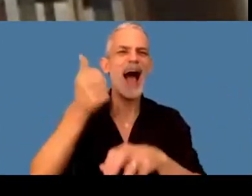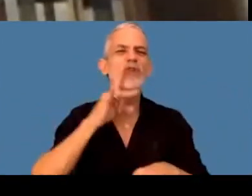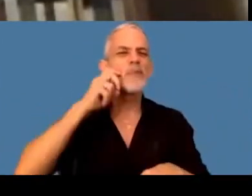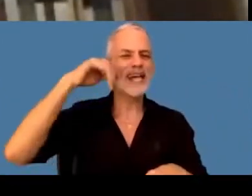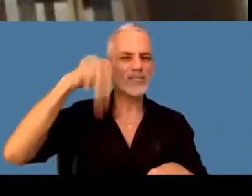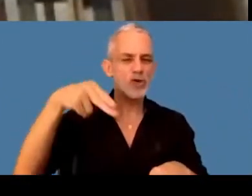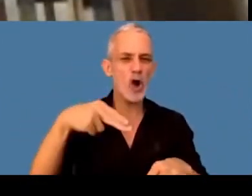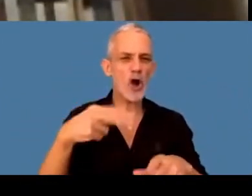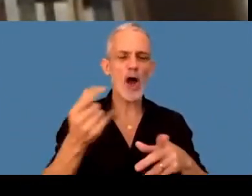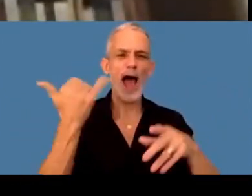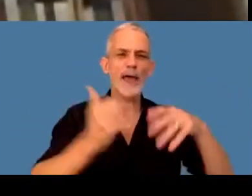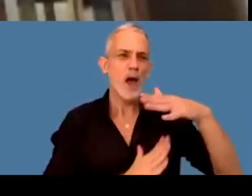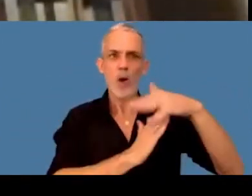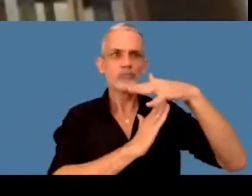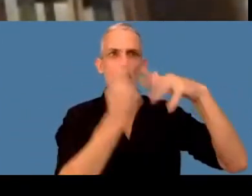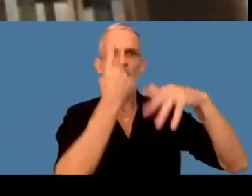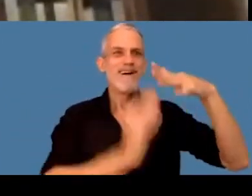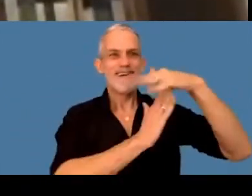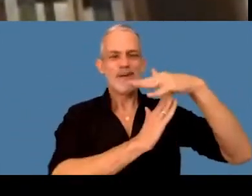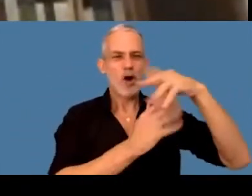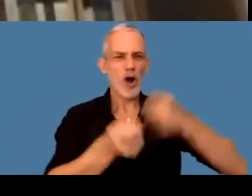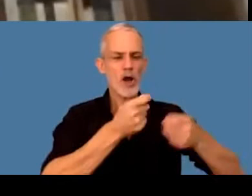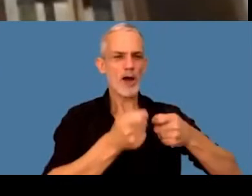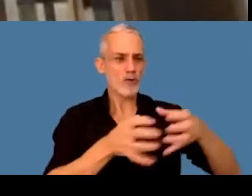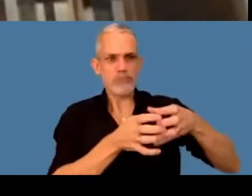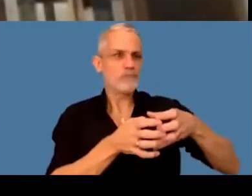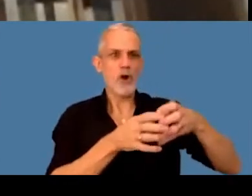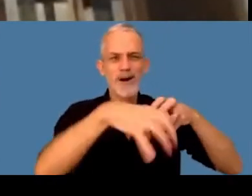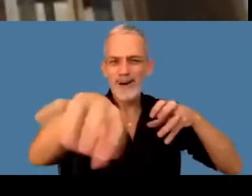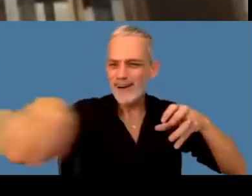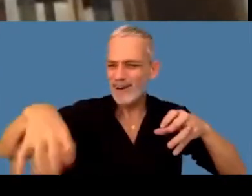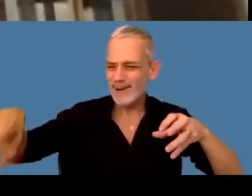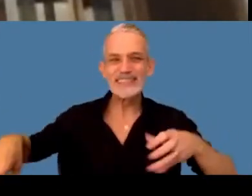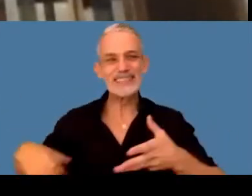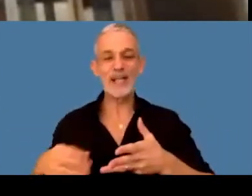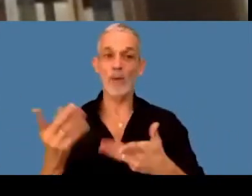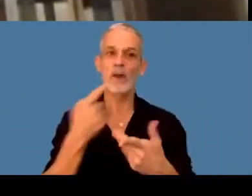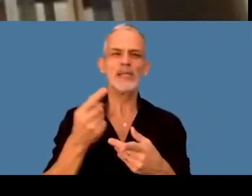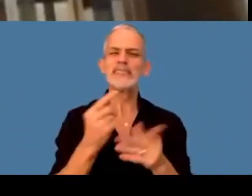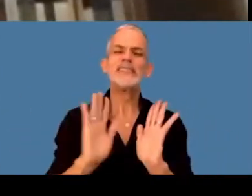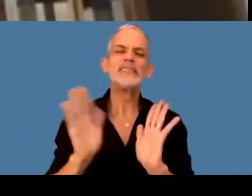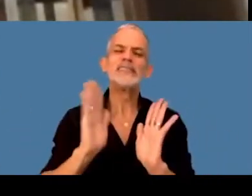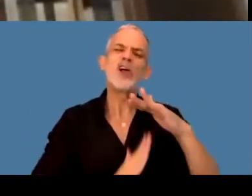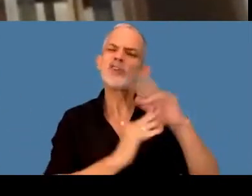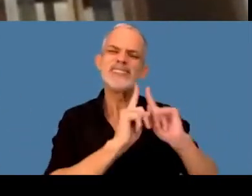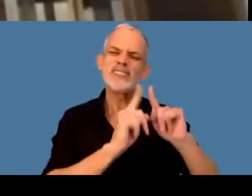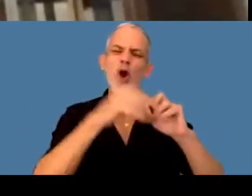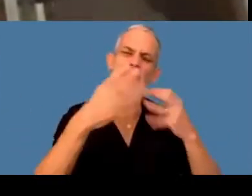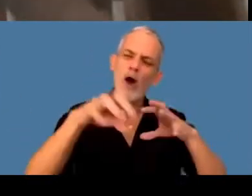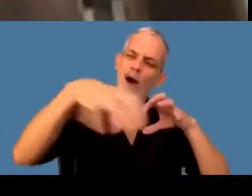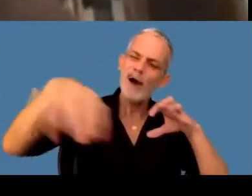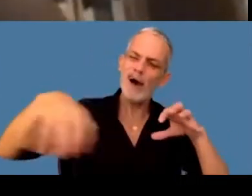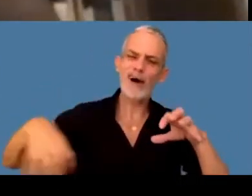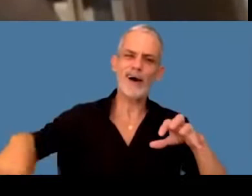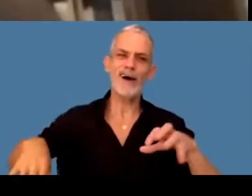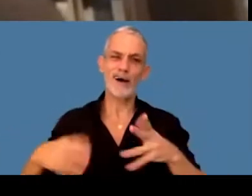una descentralización de la negociación colectiva. Por eso les hablan tanto algunos de descentralización de la negociación colectiva. Lo que no les